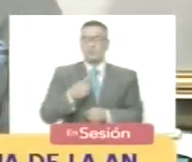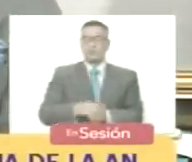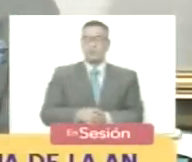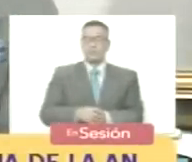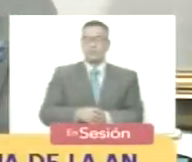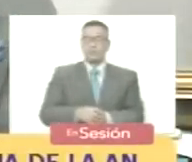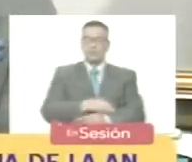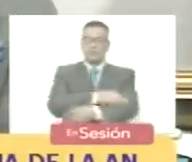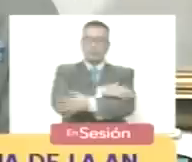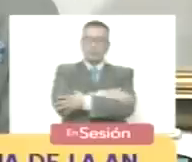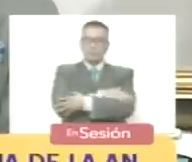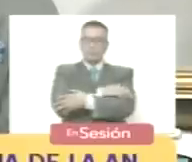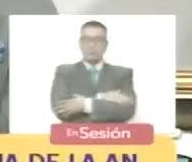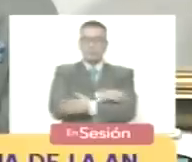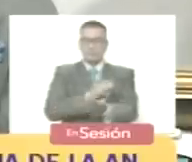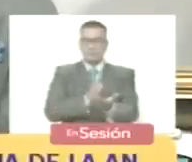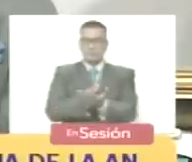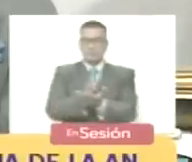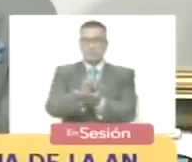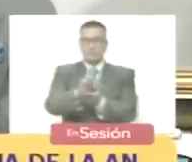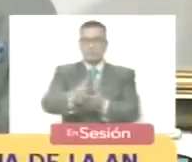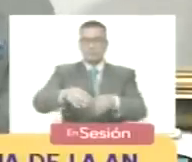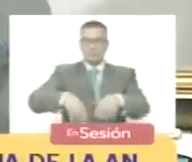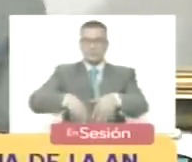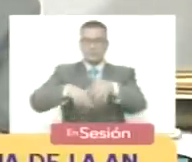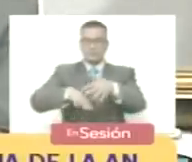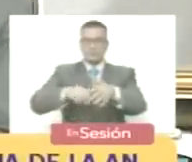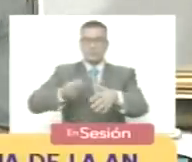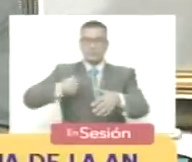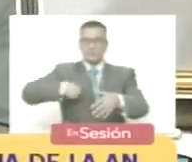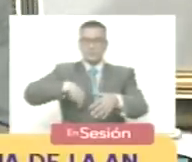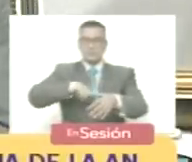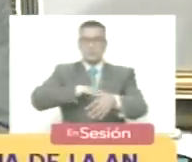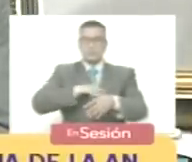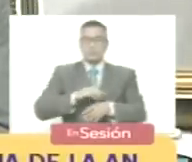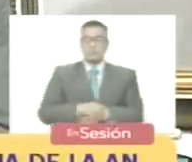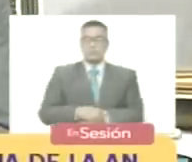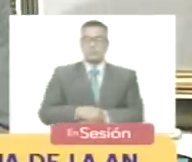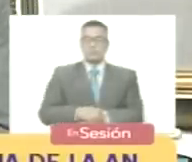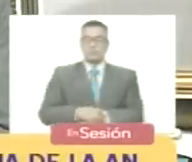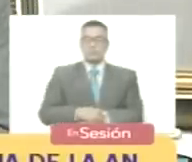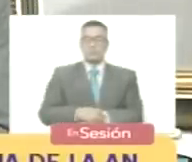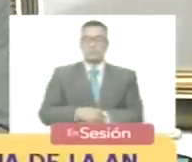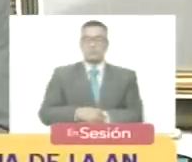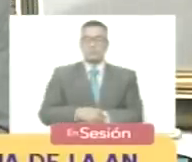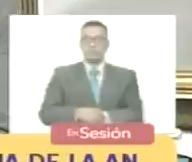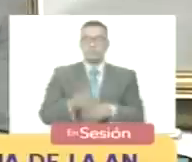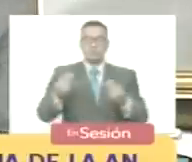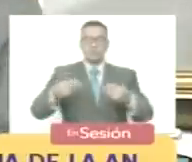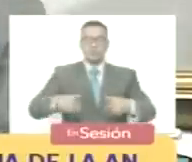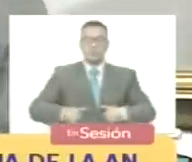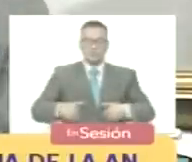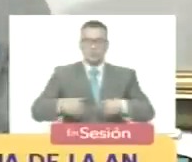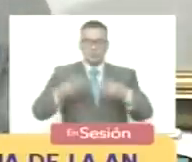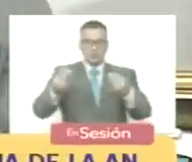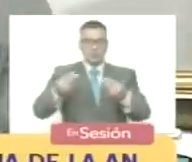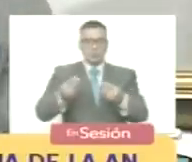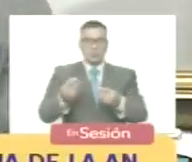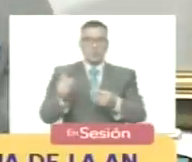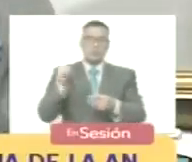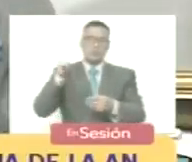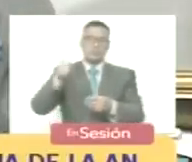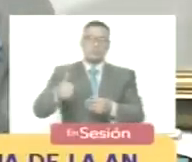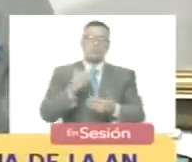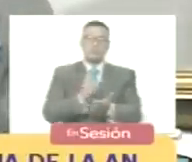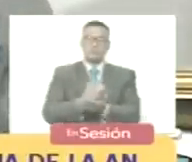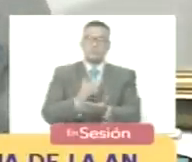un abrazo que siga marchando con nosotros, que queda mucha lucha todavía. Y en